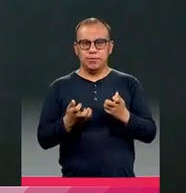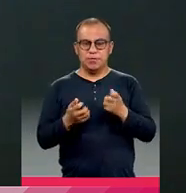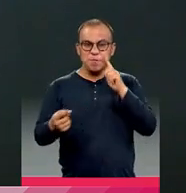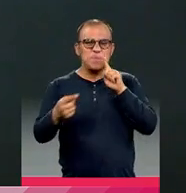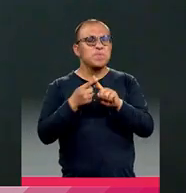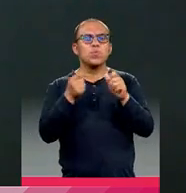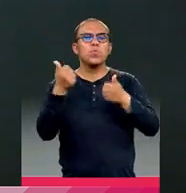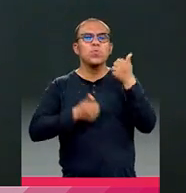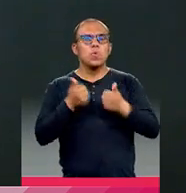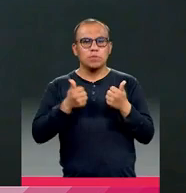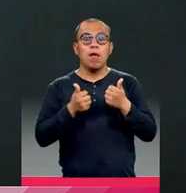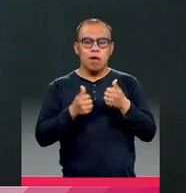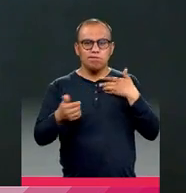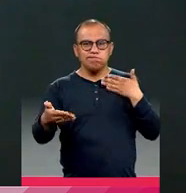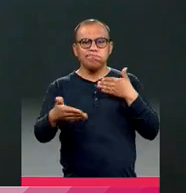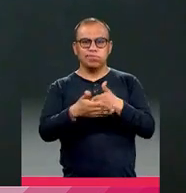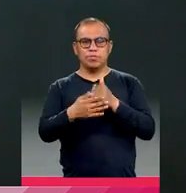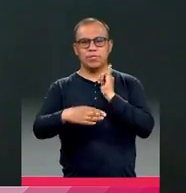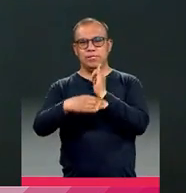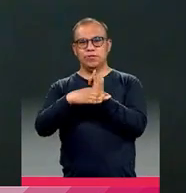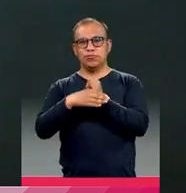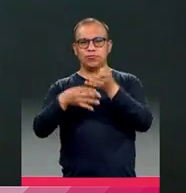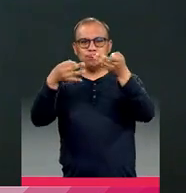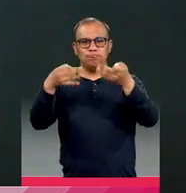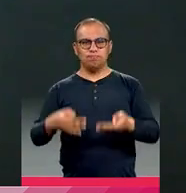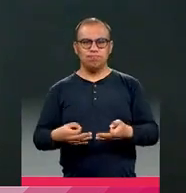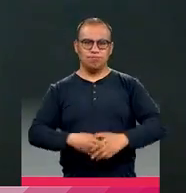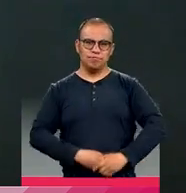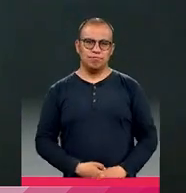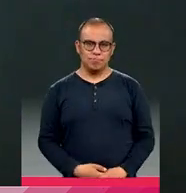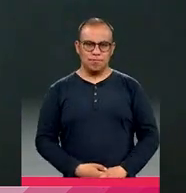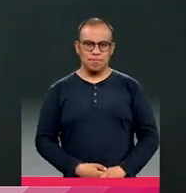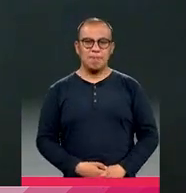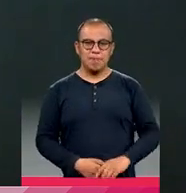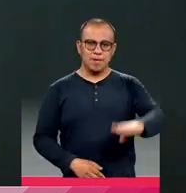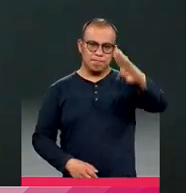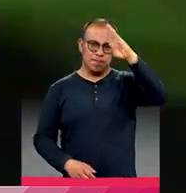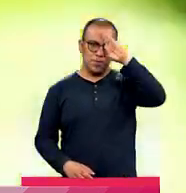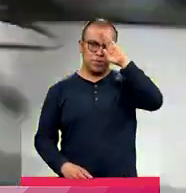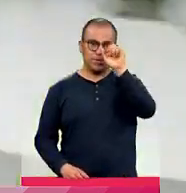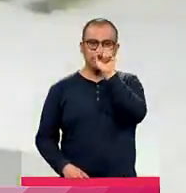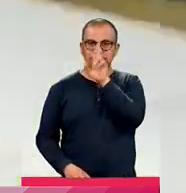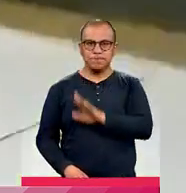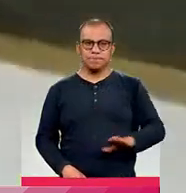objetivo único: atacar la institucionalidad a través de la Policía Nacional.